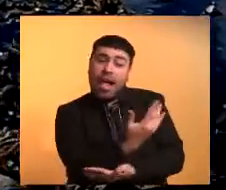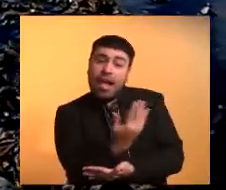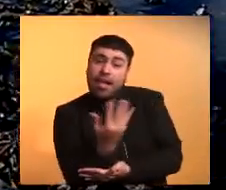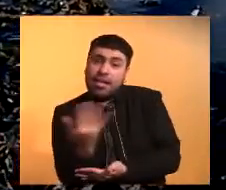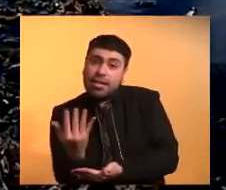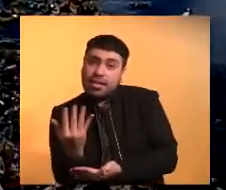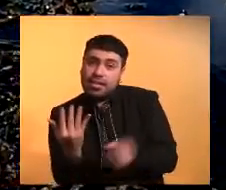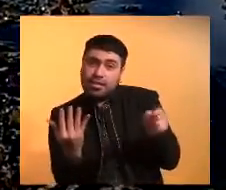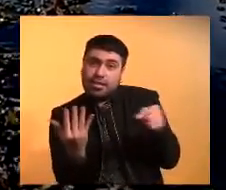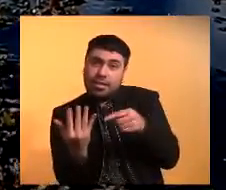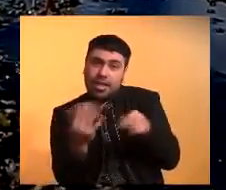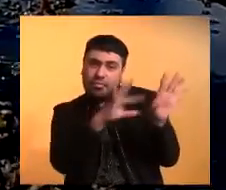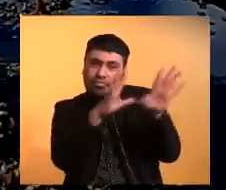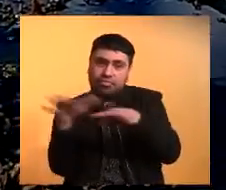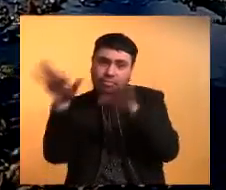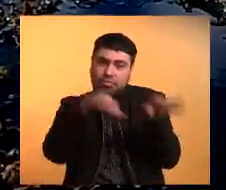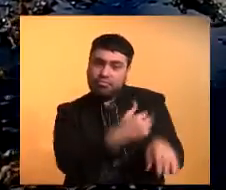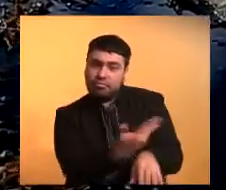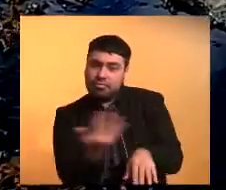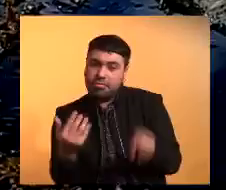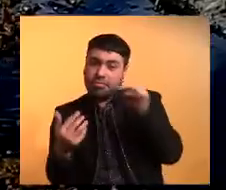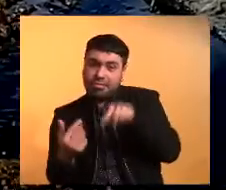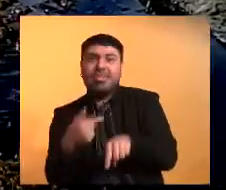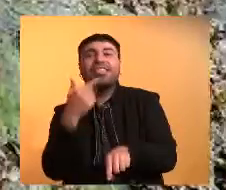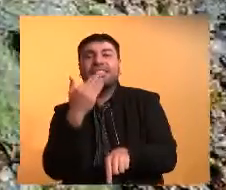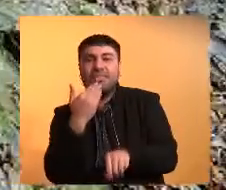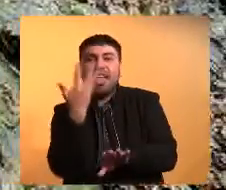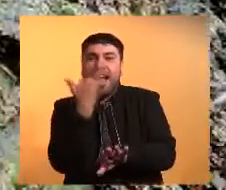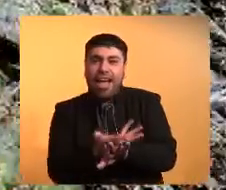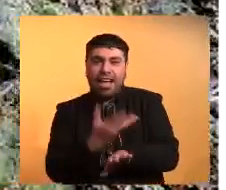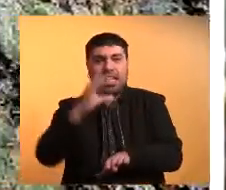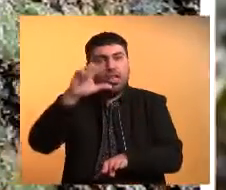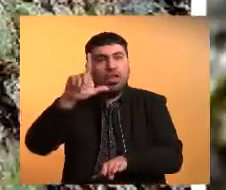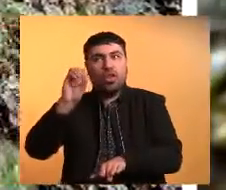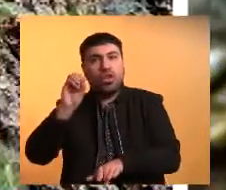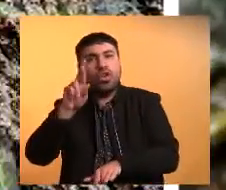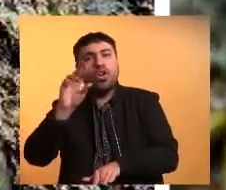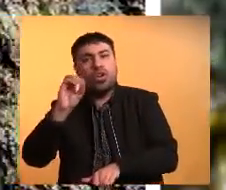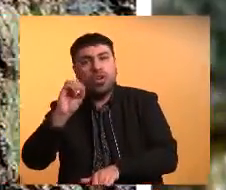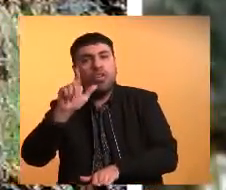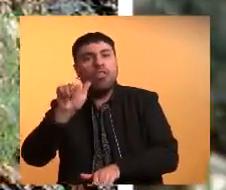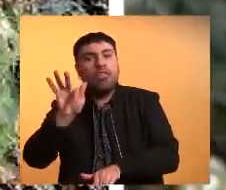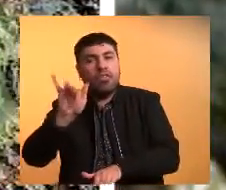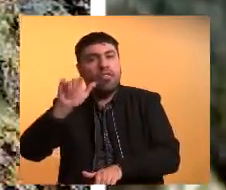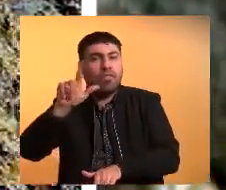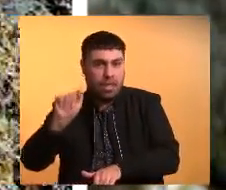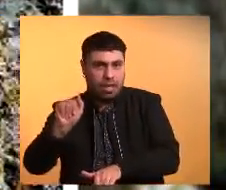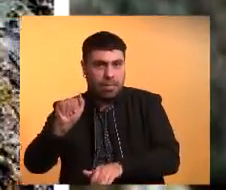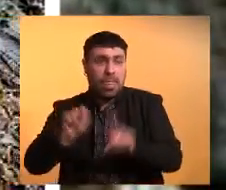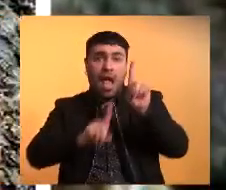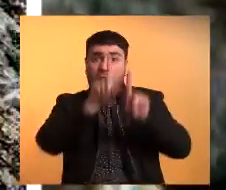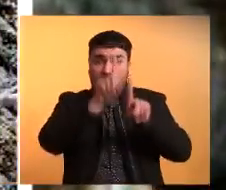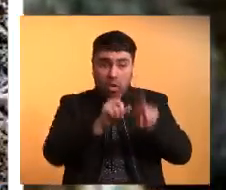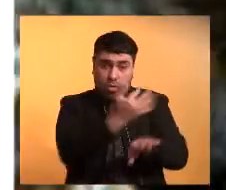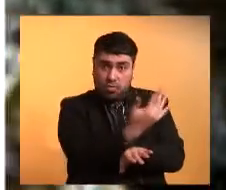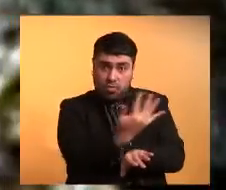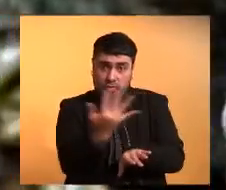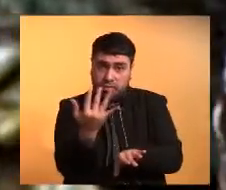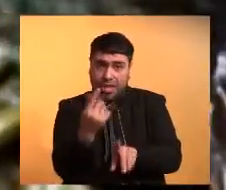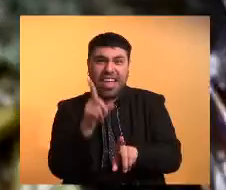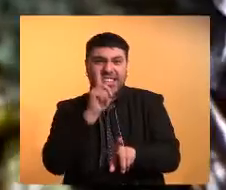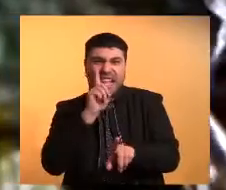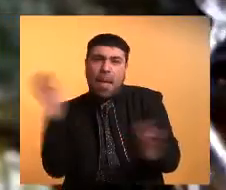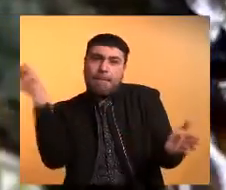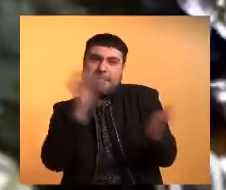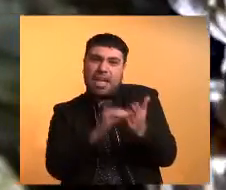todas tienen clorofila. Lo que sucede es que algunas algas tienen más concentración de otros pigmentos. Y